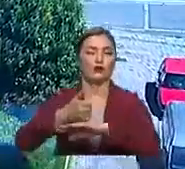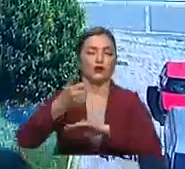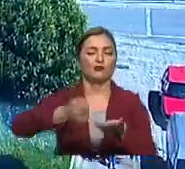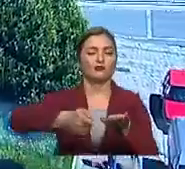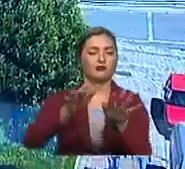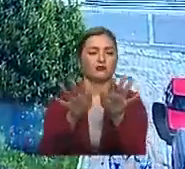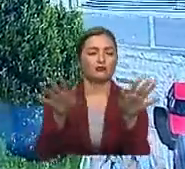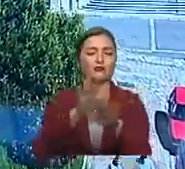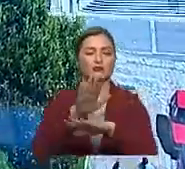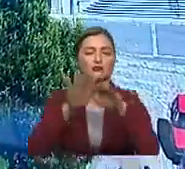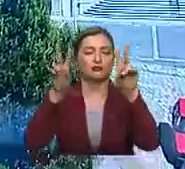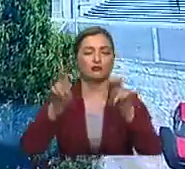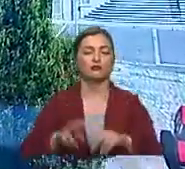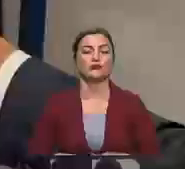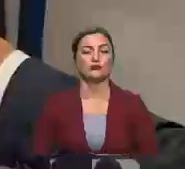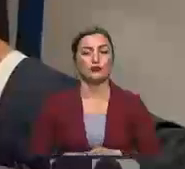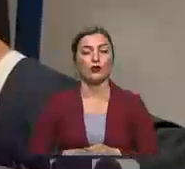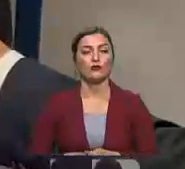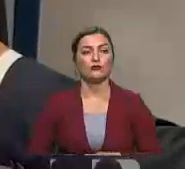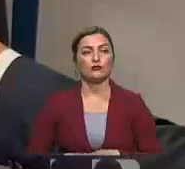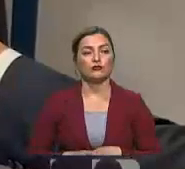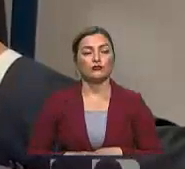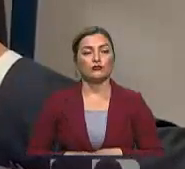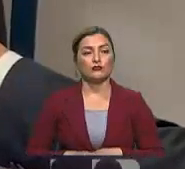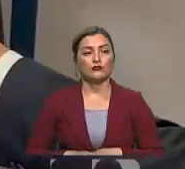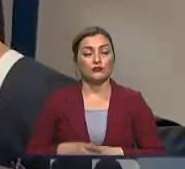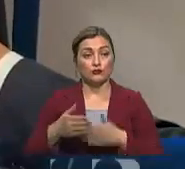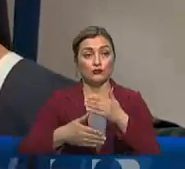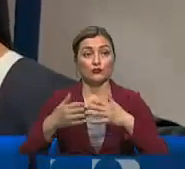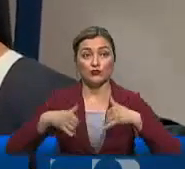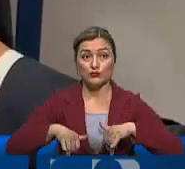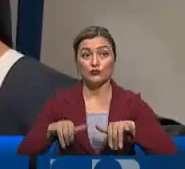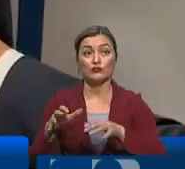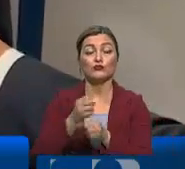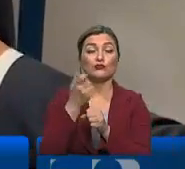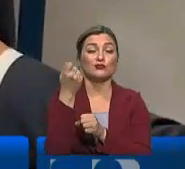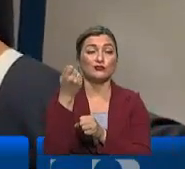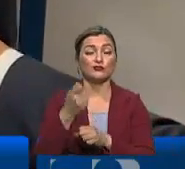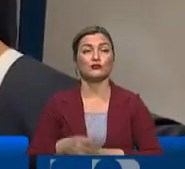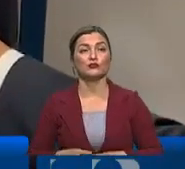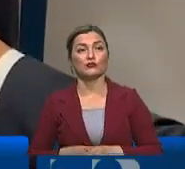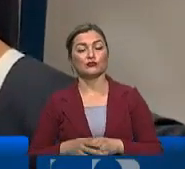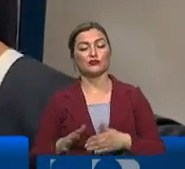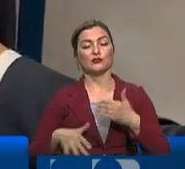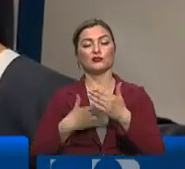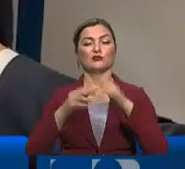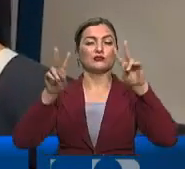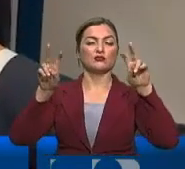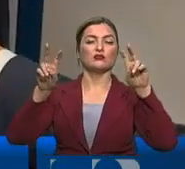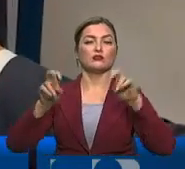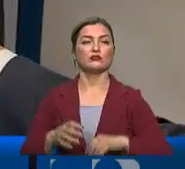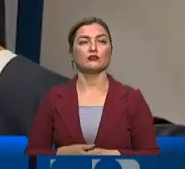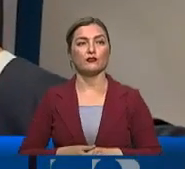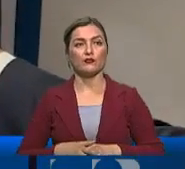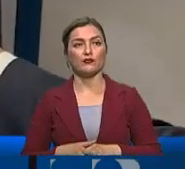del Estado se pronunció al respecto. Vamos a continuar con el proceso de recuperación de activos de todos los casos de